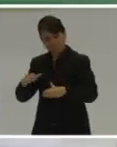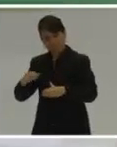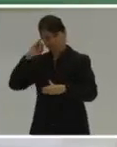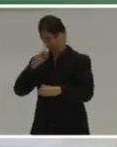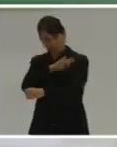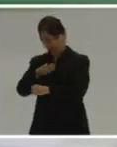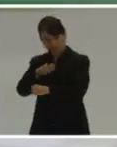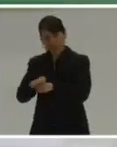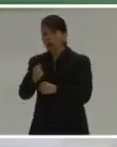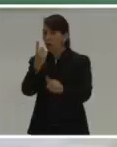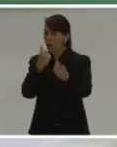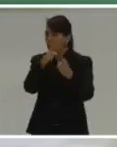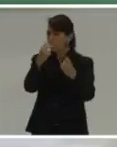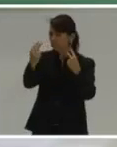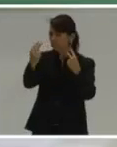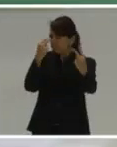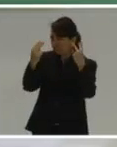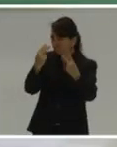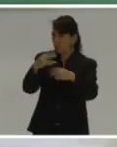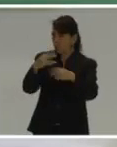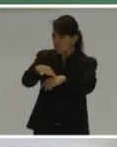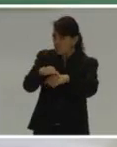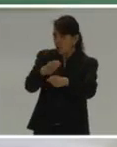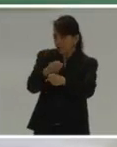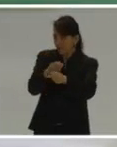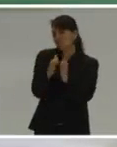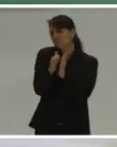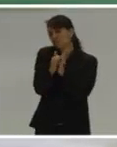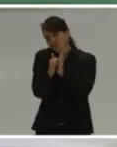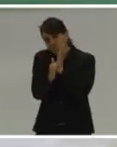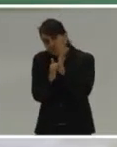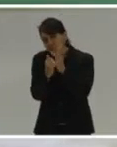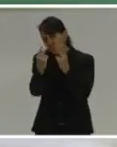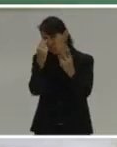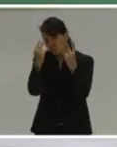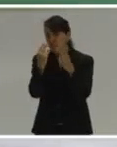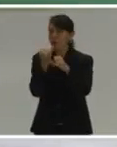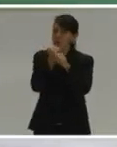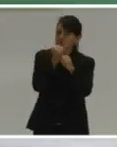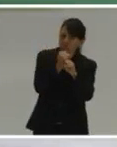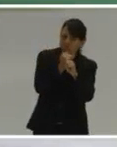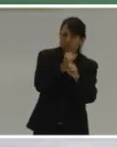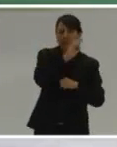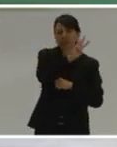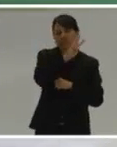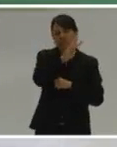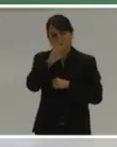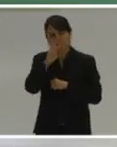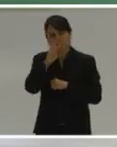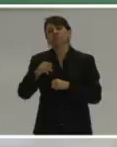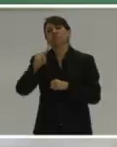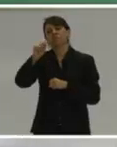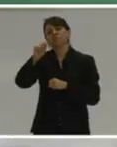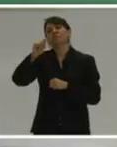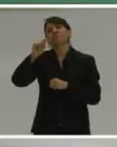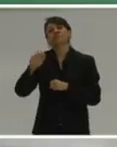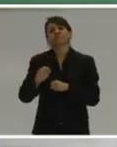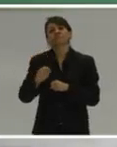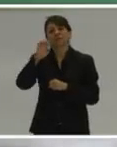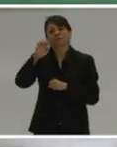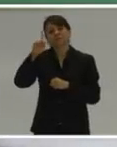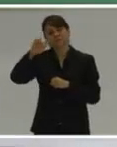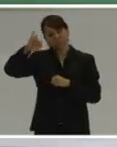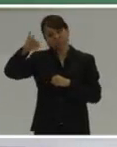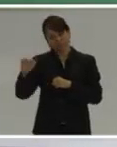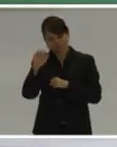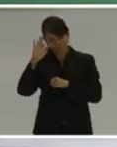transmisión en vivo y en directo a través de YouTube, a través de la página oficial del Tribunal Electoral del Poder Judicial de la Federación y